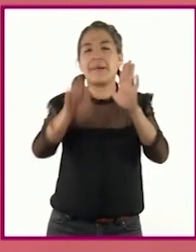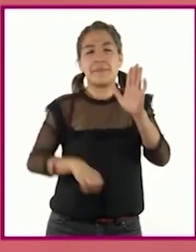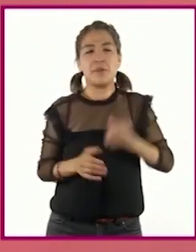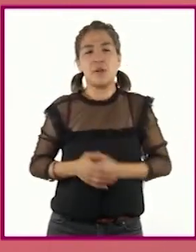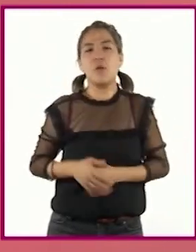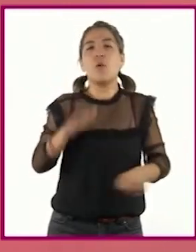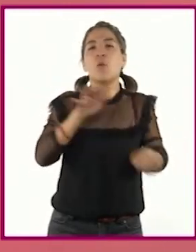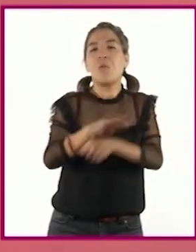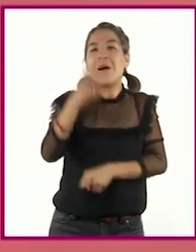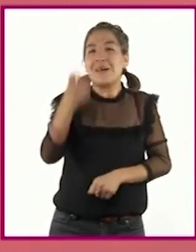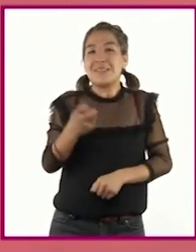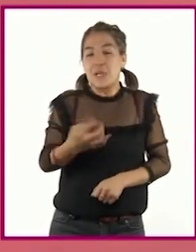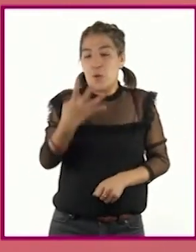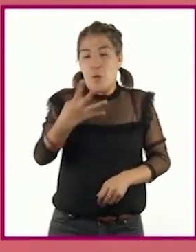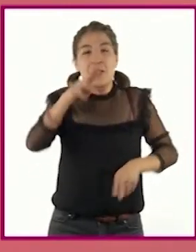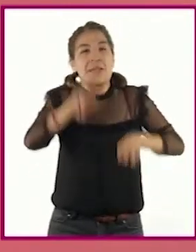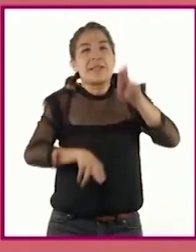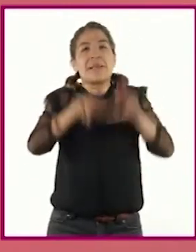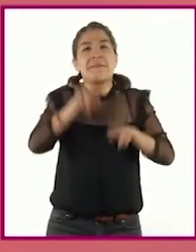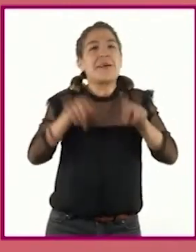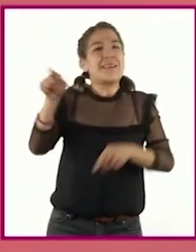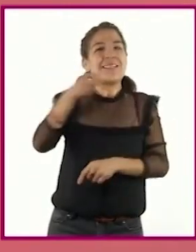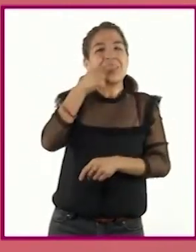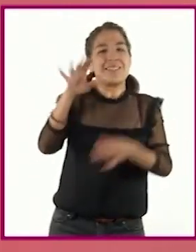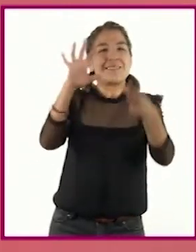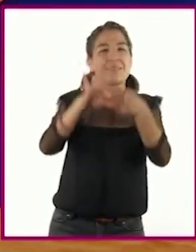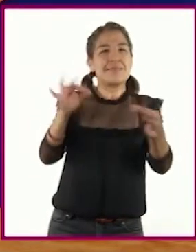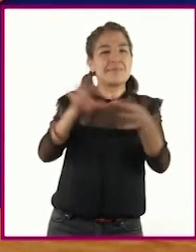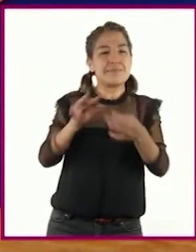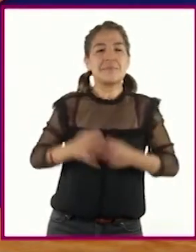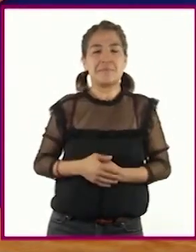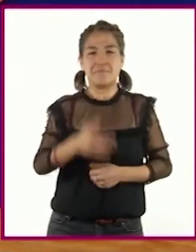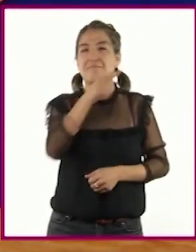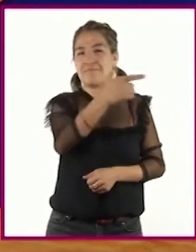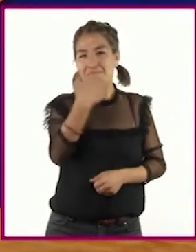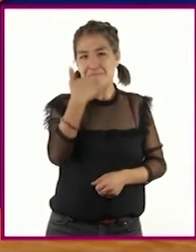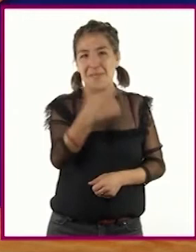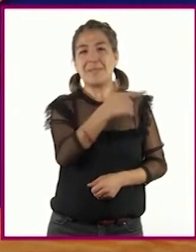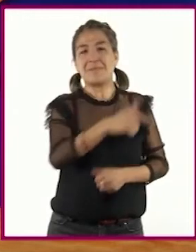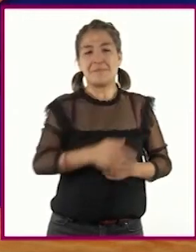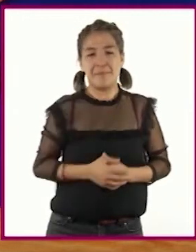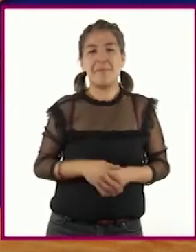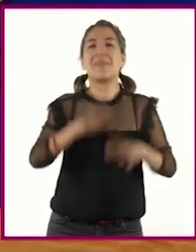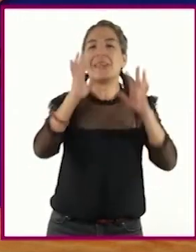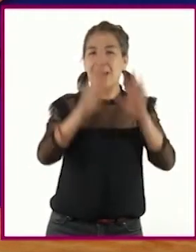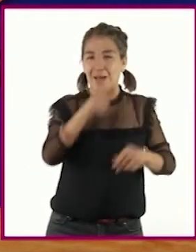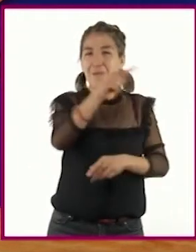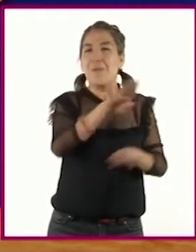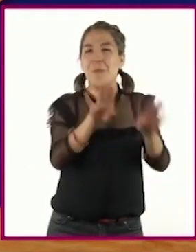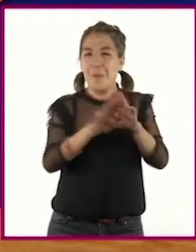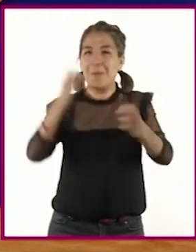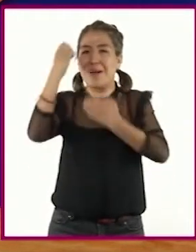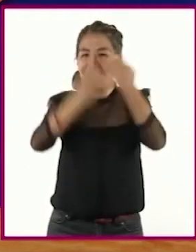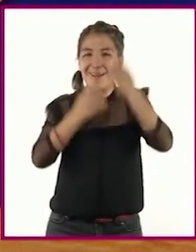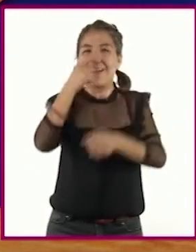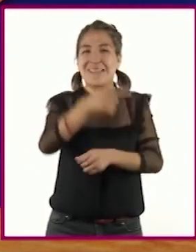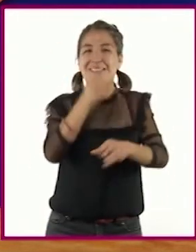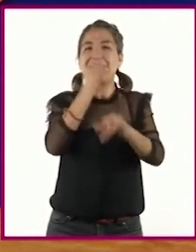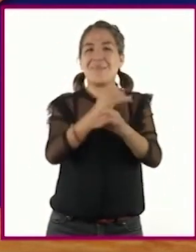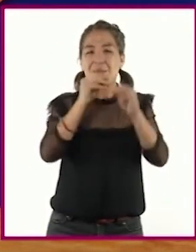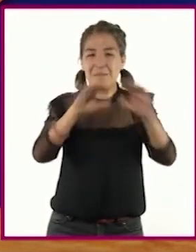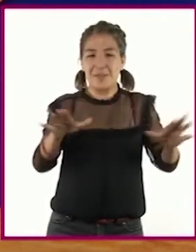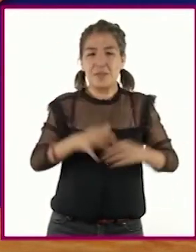¿cuáles son estos 4 niveles que denominaron? Muy bien, ya estás evaluando la